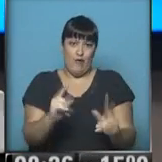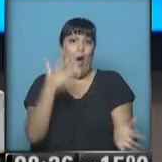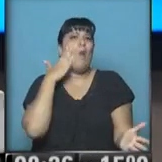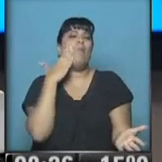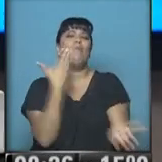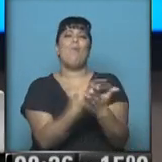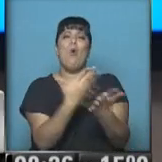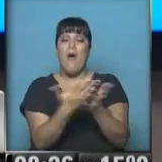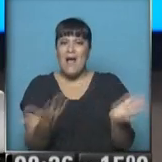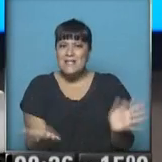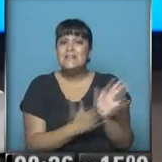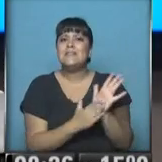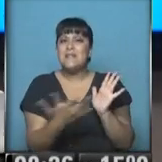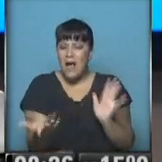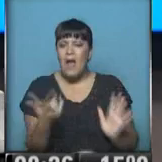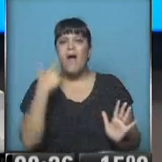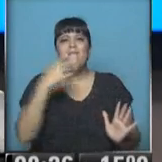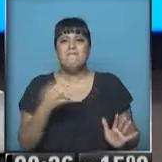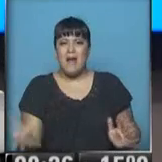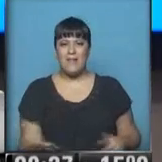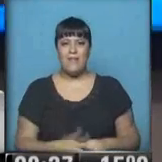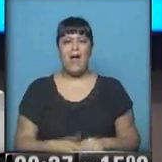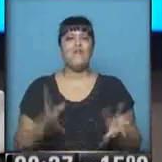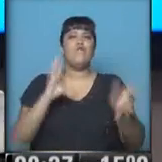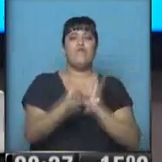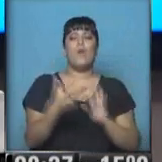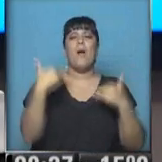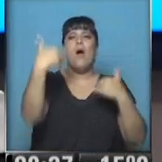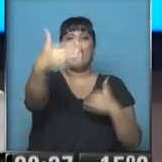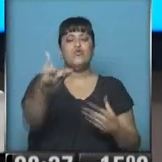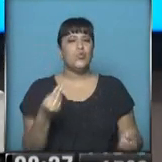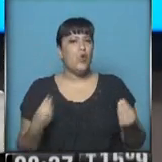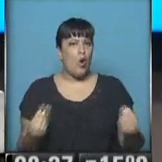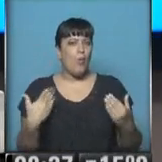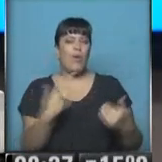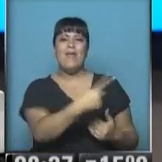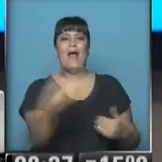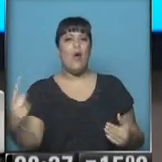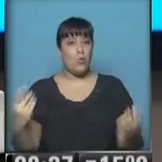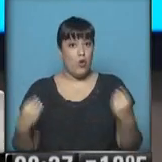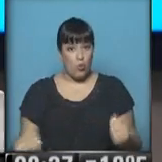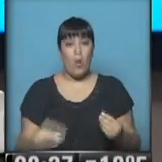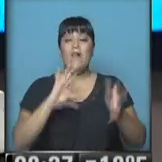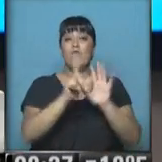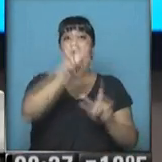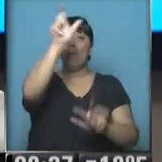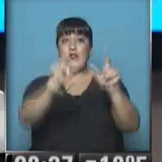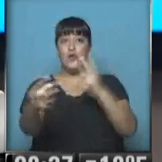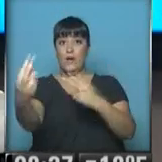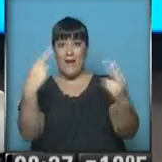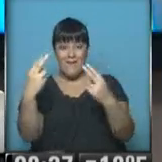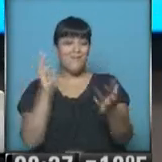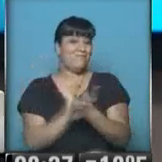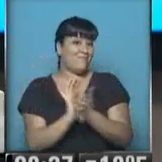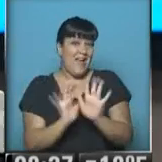de ahí debe ser lo que piensa y lo que puede llegar a ser cada candidato eh la lectura que tengan todos los argentinos es